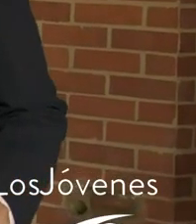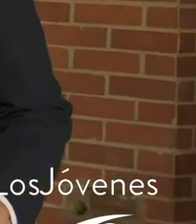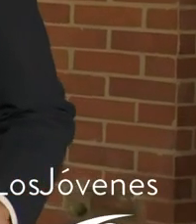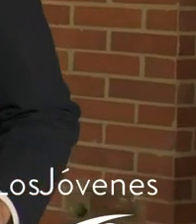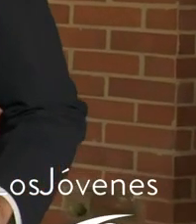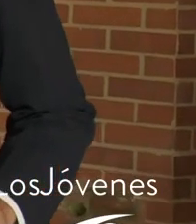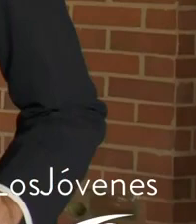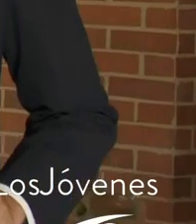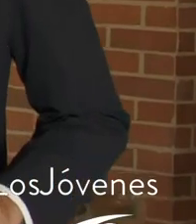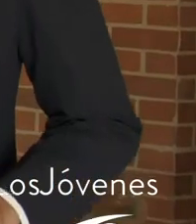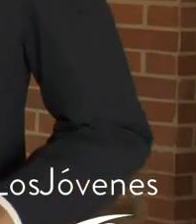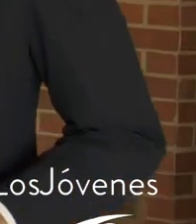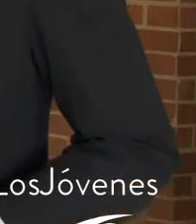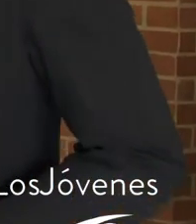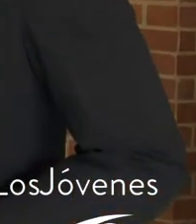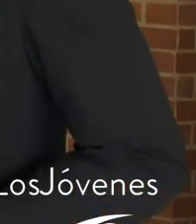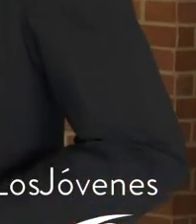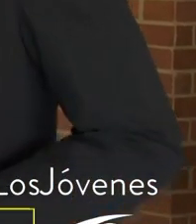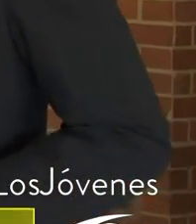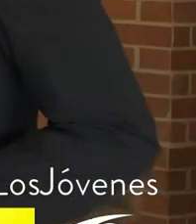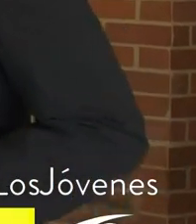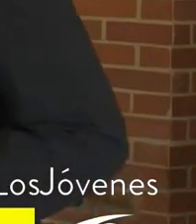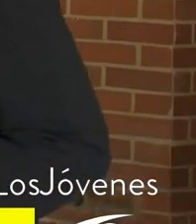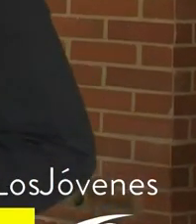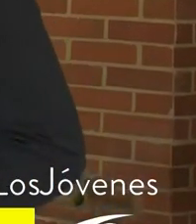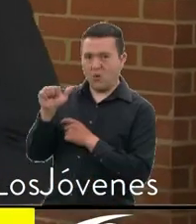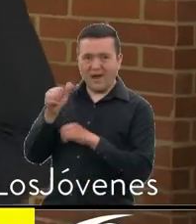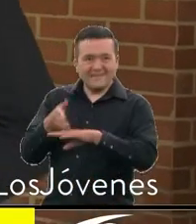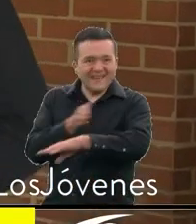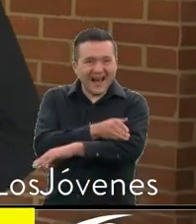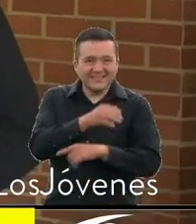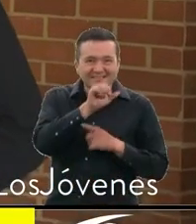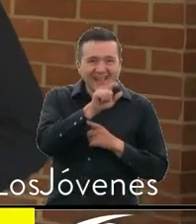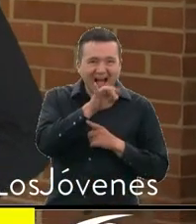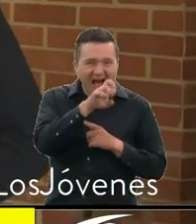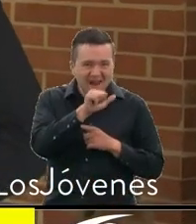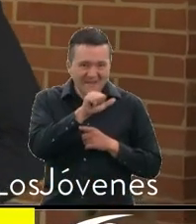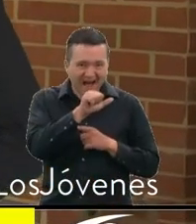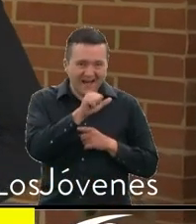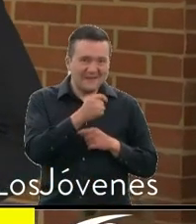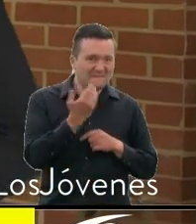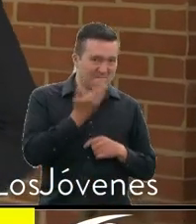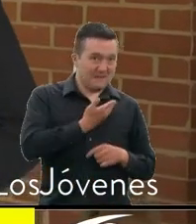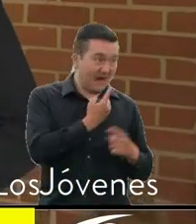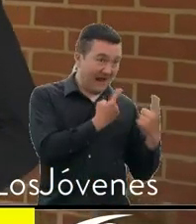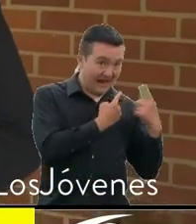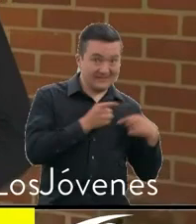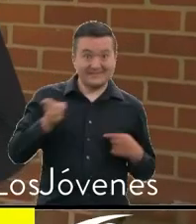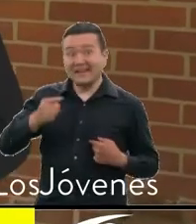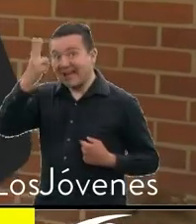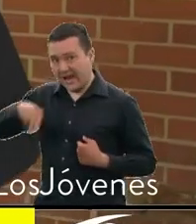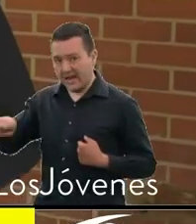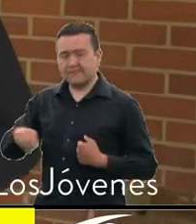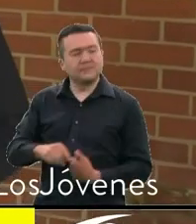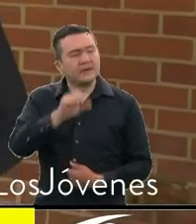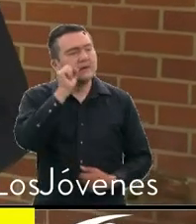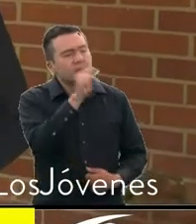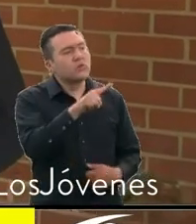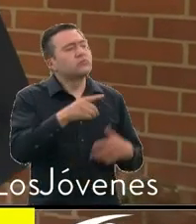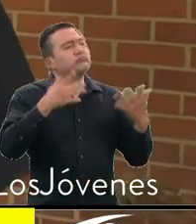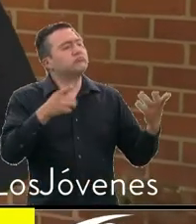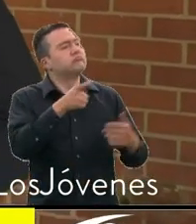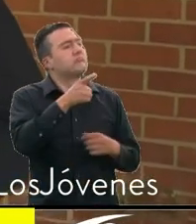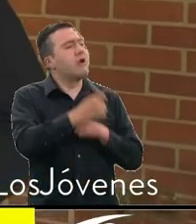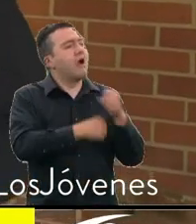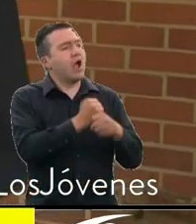Me encuentro con Paola, la hija de doña Alba, quien habló con nosotros hace segundos. Paola, ¿cómo se siente tú con 17 años por primera vez pararte en una urna